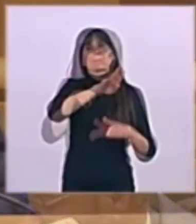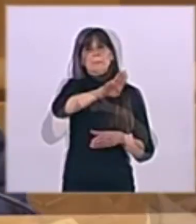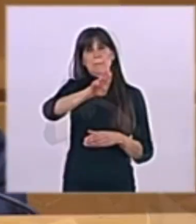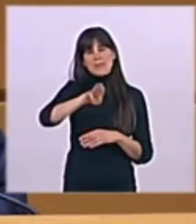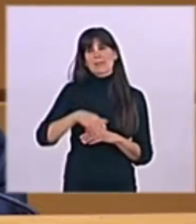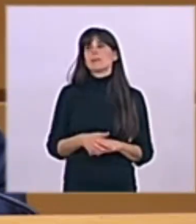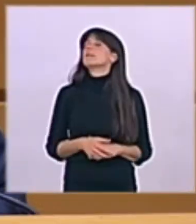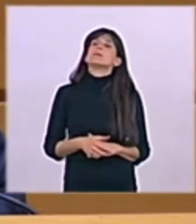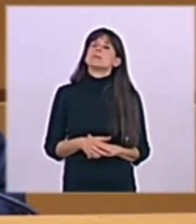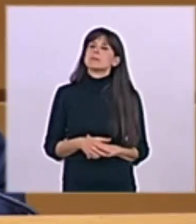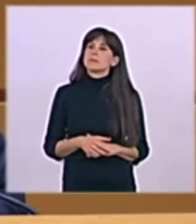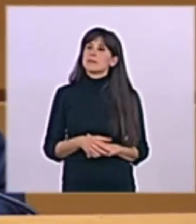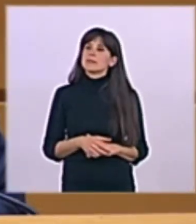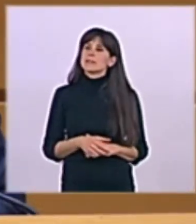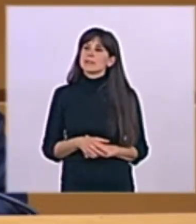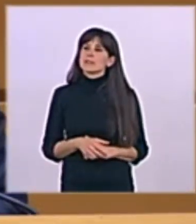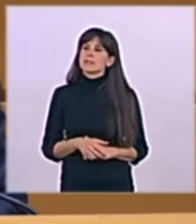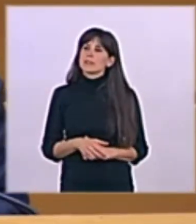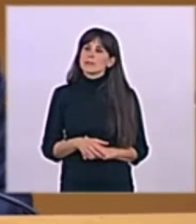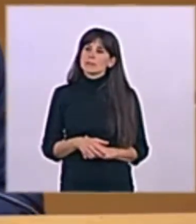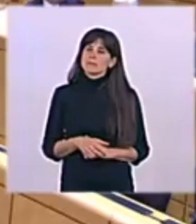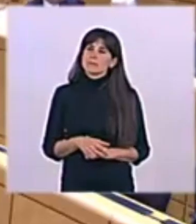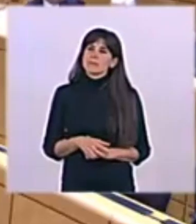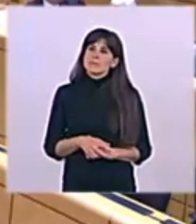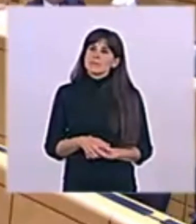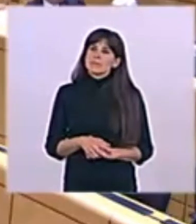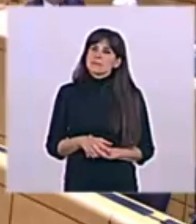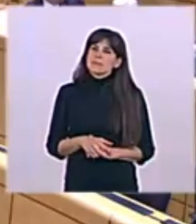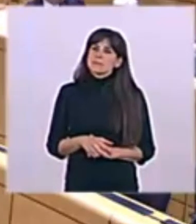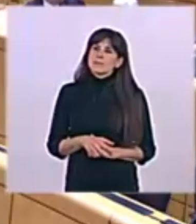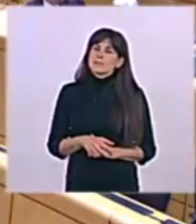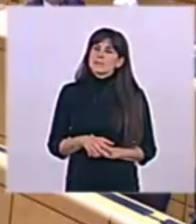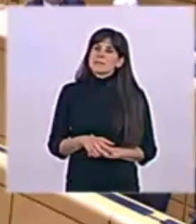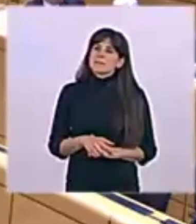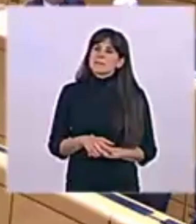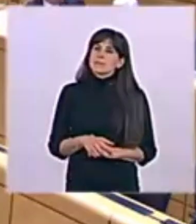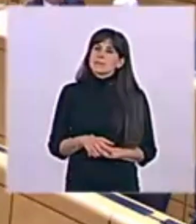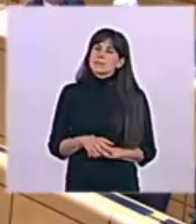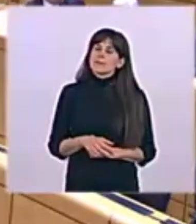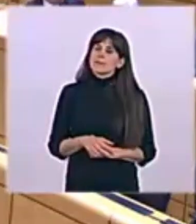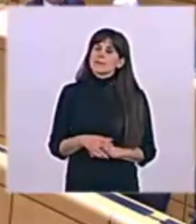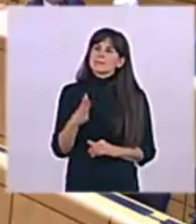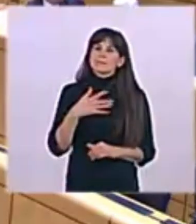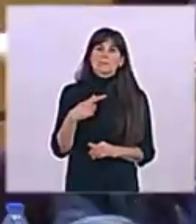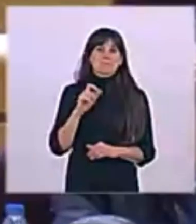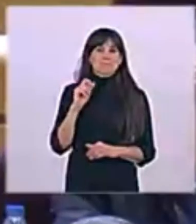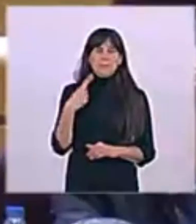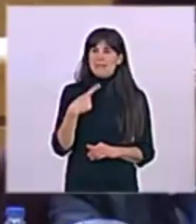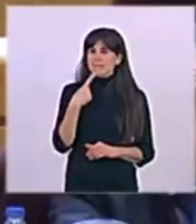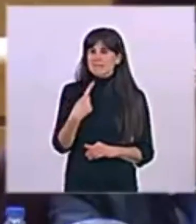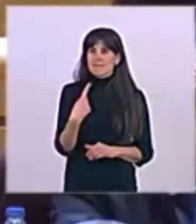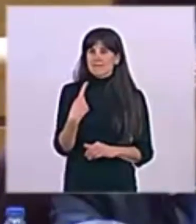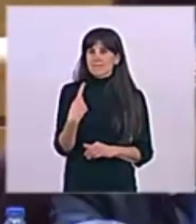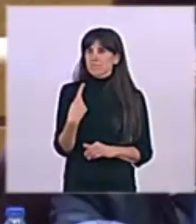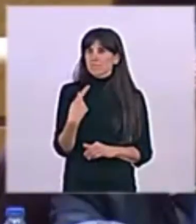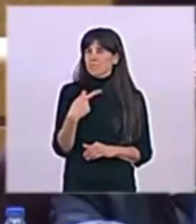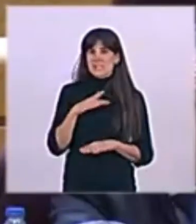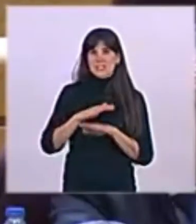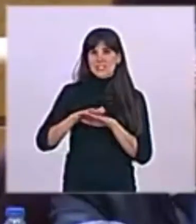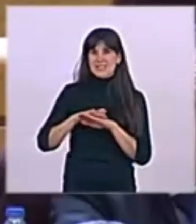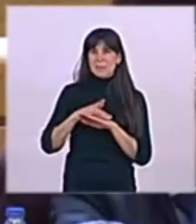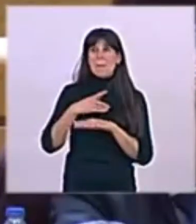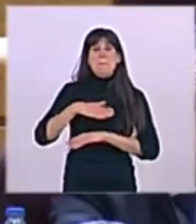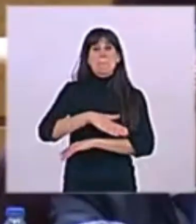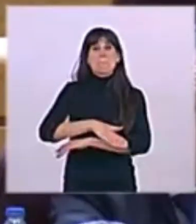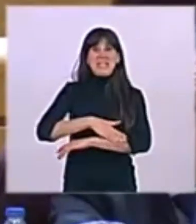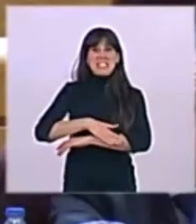Quiero en primer lugar Lamentar Que se haya marchado El ministro de la presidencia Porque hemos Oído aquí Una petición